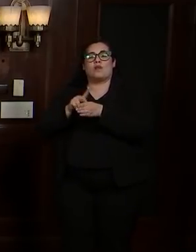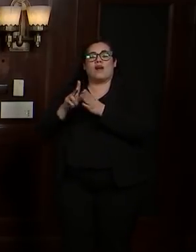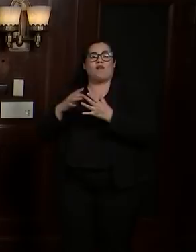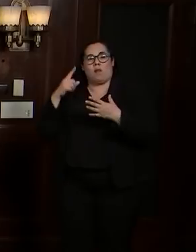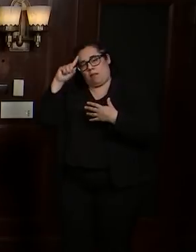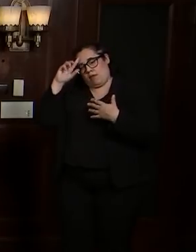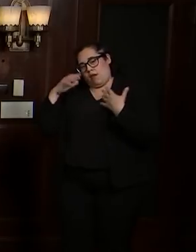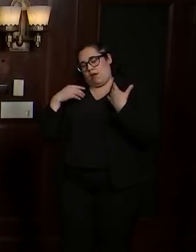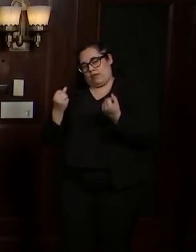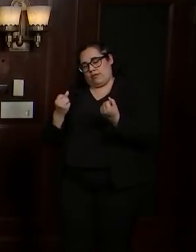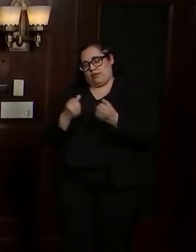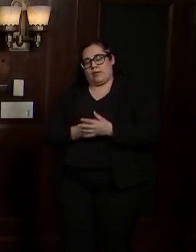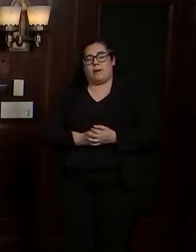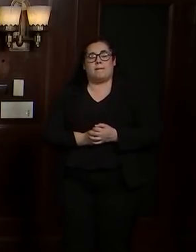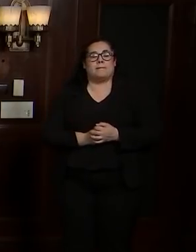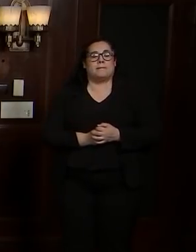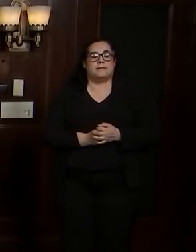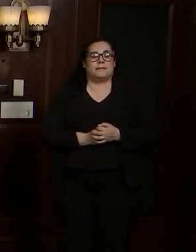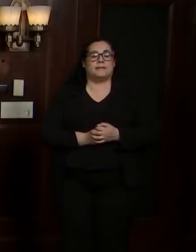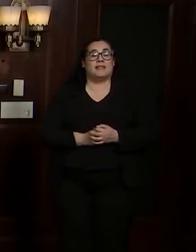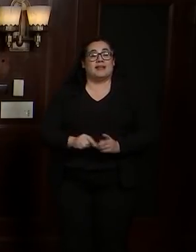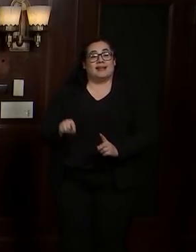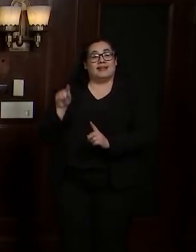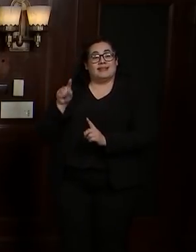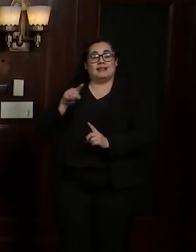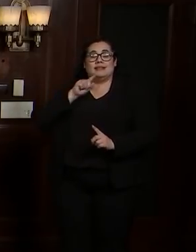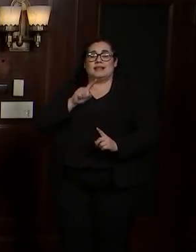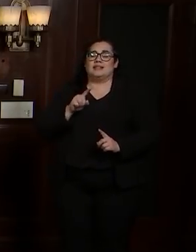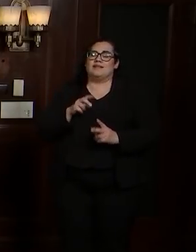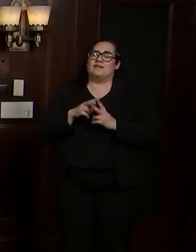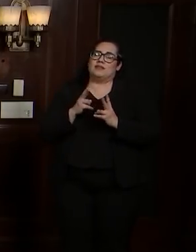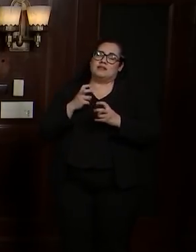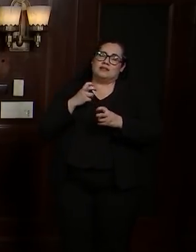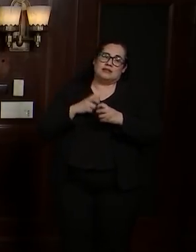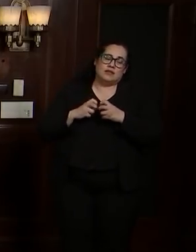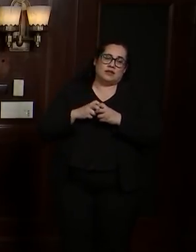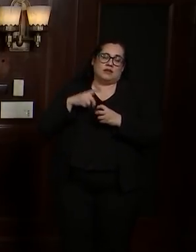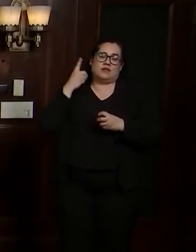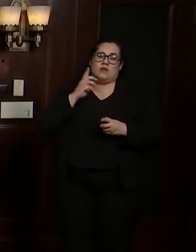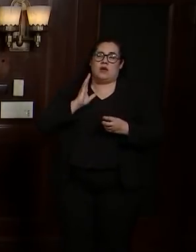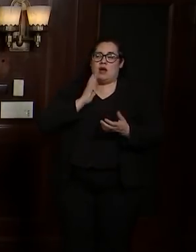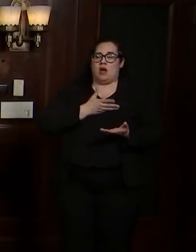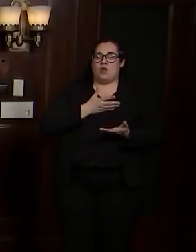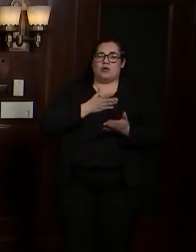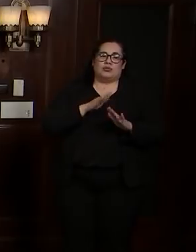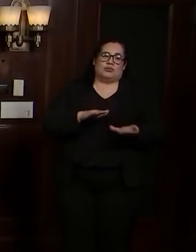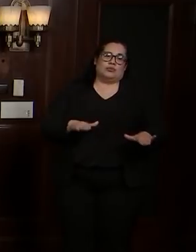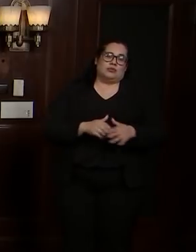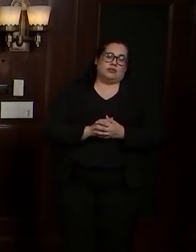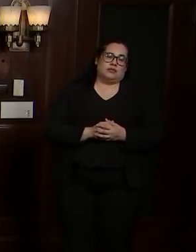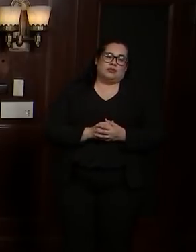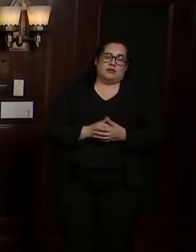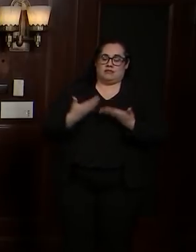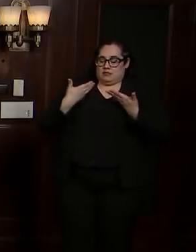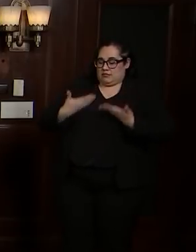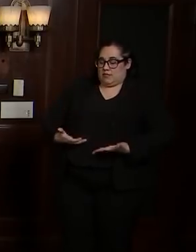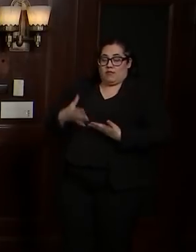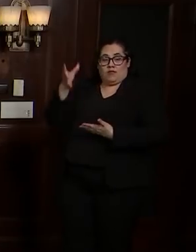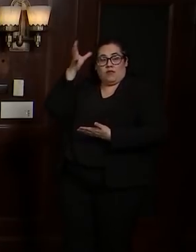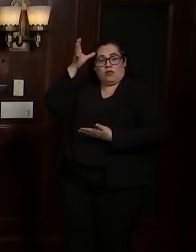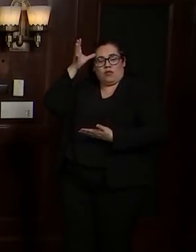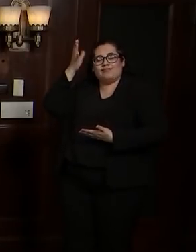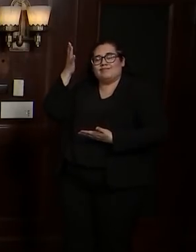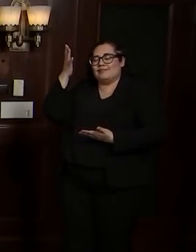salud mental. Es muy difícil para nuestros hijos. Como un padre,